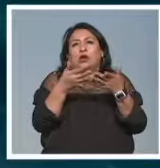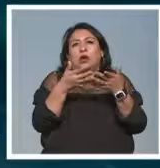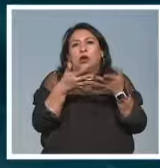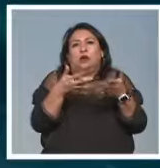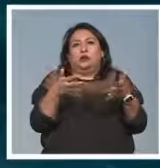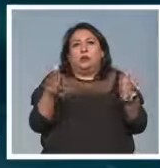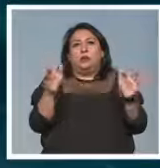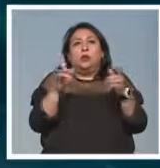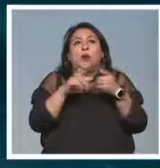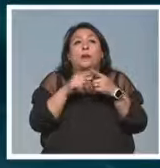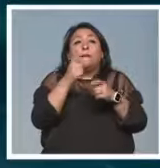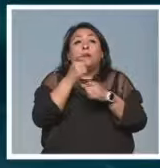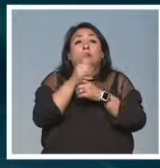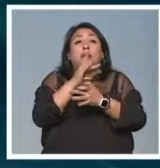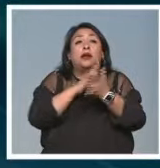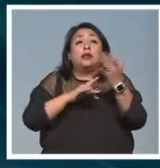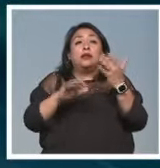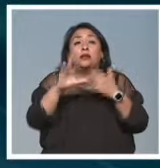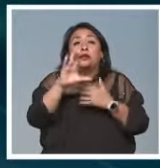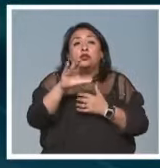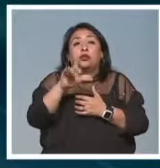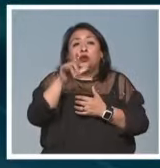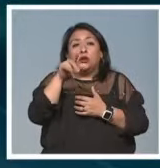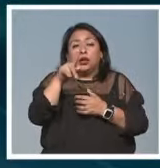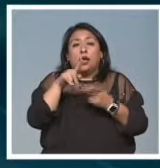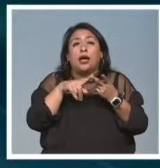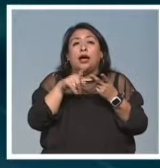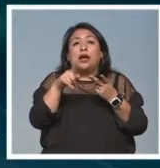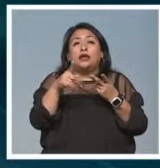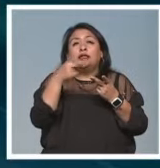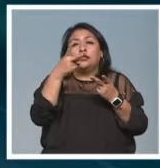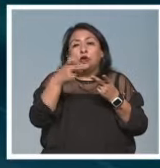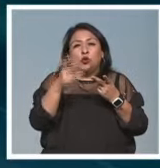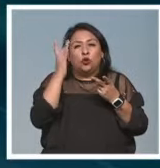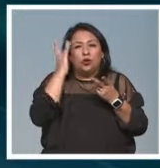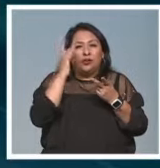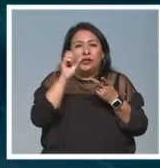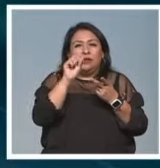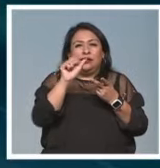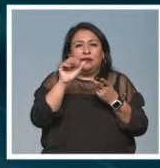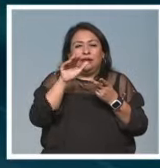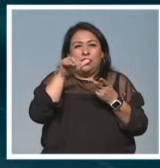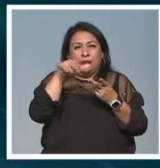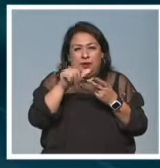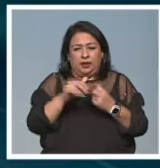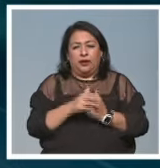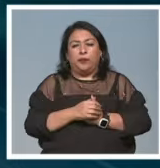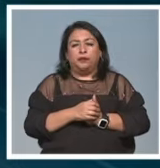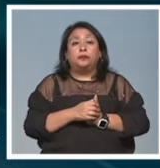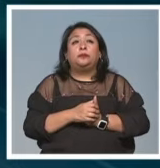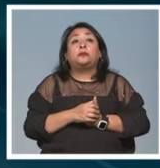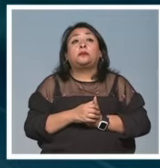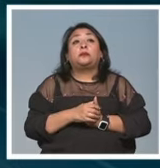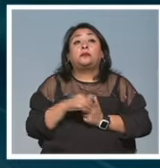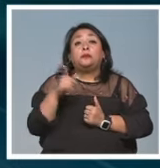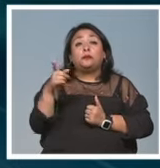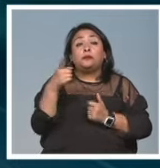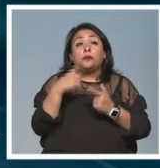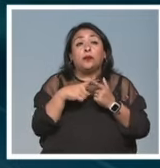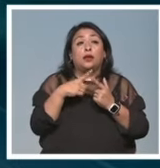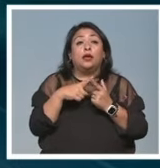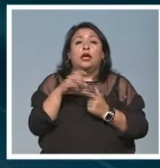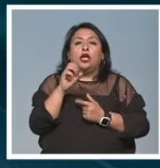crecimiento, como el primer disco del Clan, de Su y el segundo de Santa Sabina. Por parte de Opción